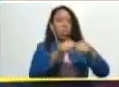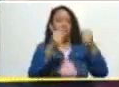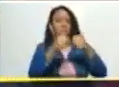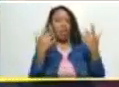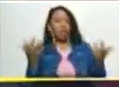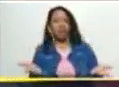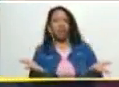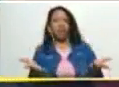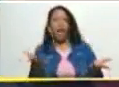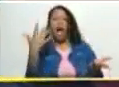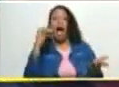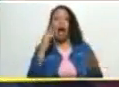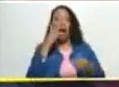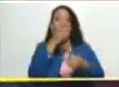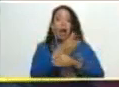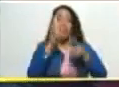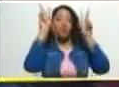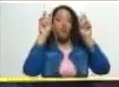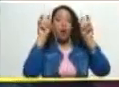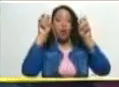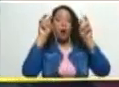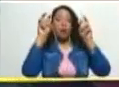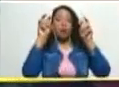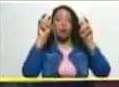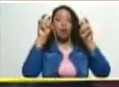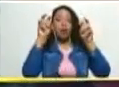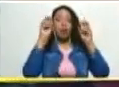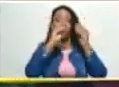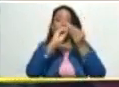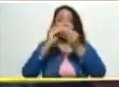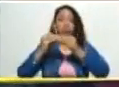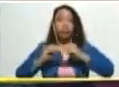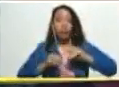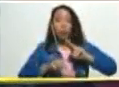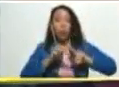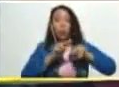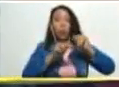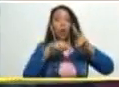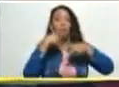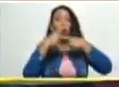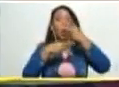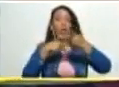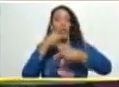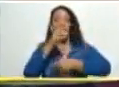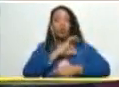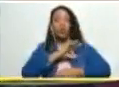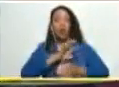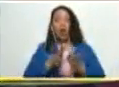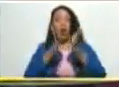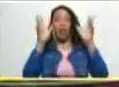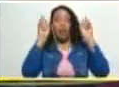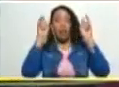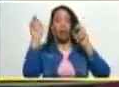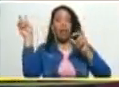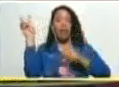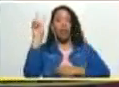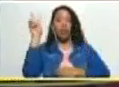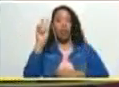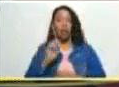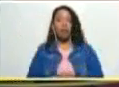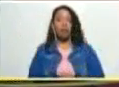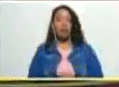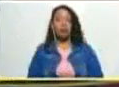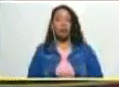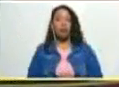hay que ir una nueva repolarización a una nueva repolitización sobre los grandes temas de Venezuela